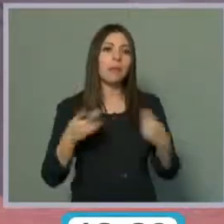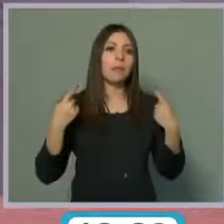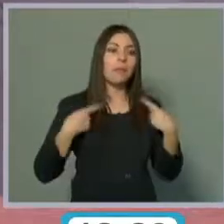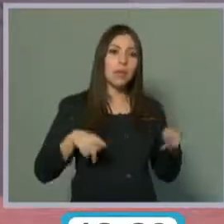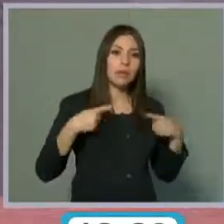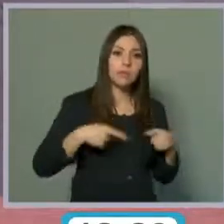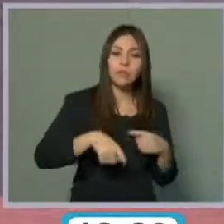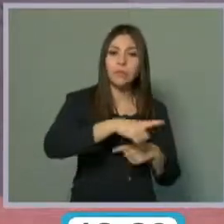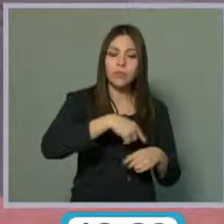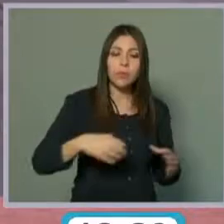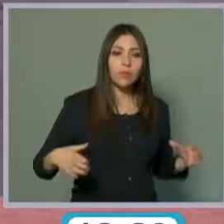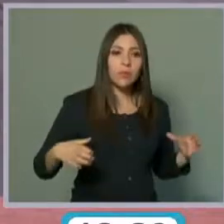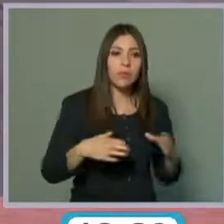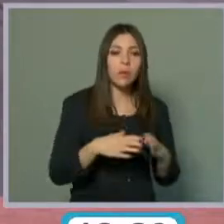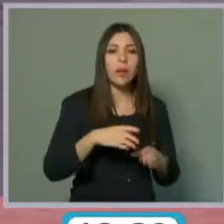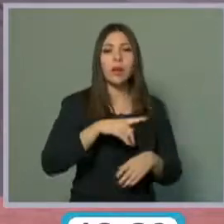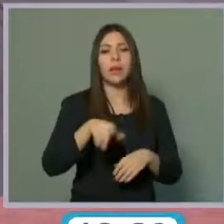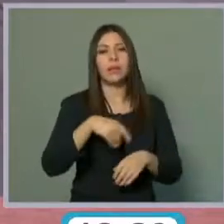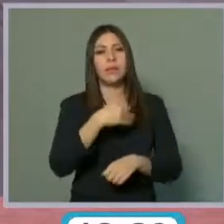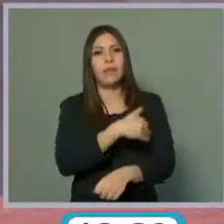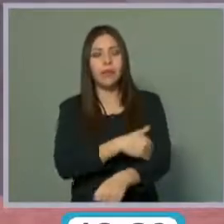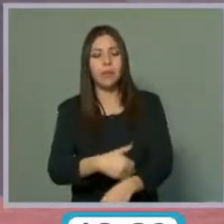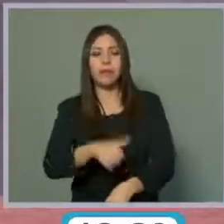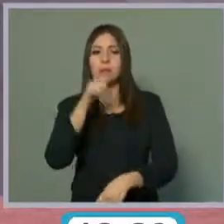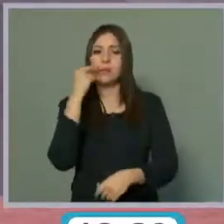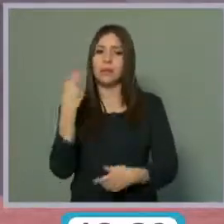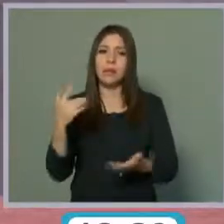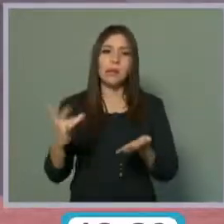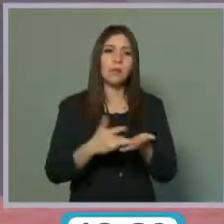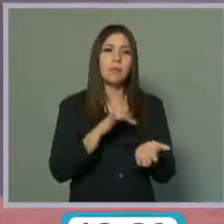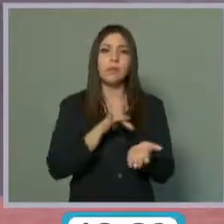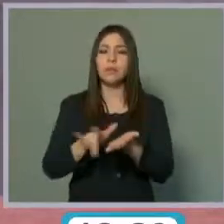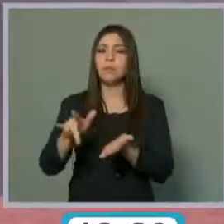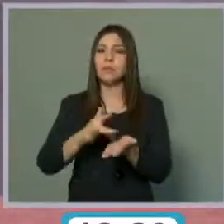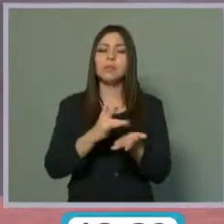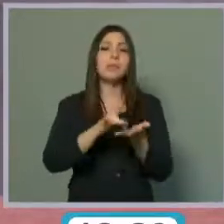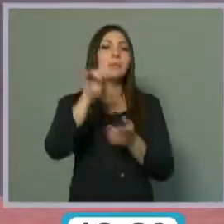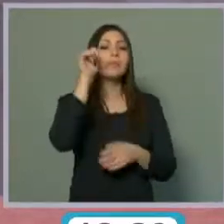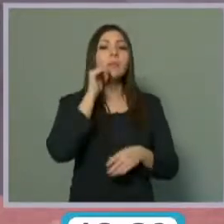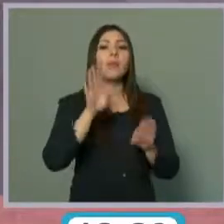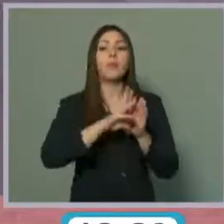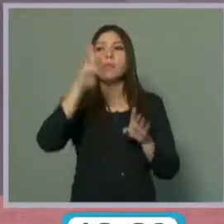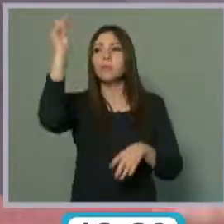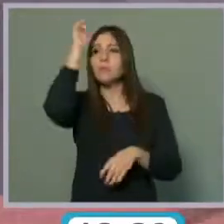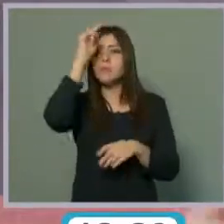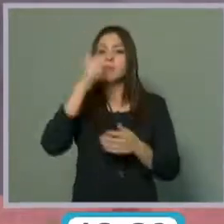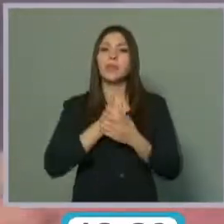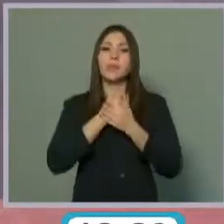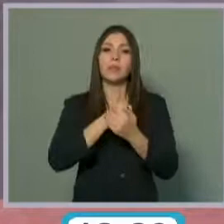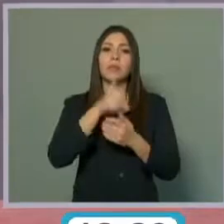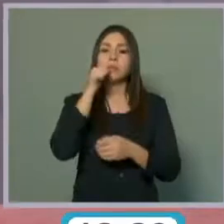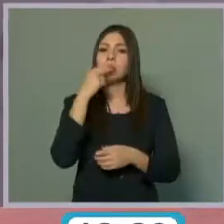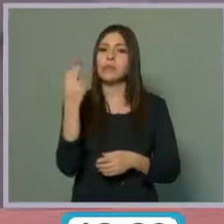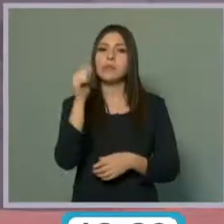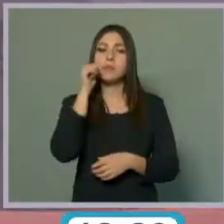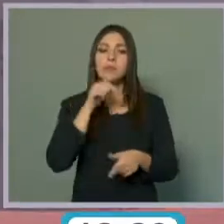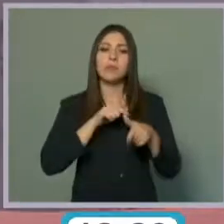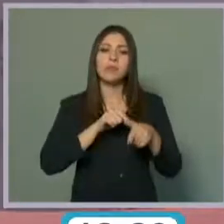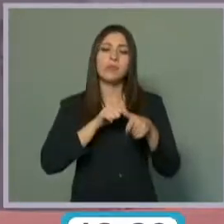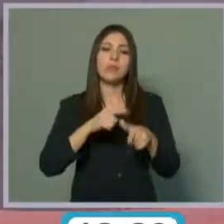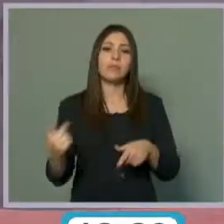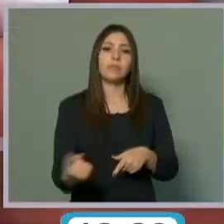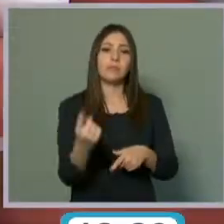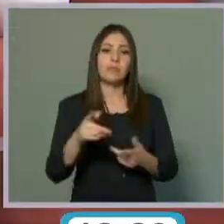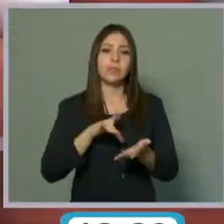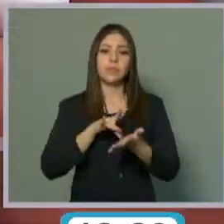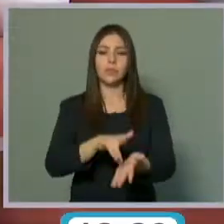solamente con las necesidades básicas, sino también con la parte psicológica. Es muy, muy importante, indispensable que estemos apoyándolos a ese nivel. Oye, y